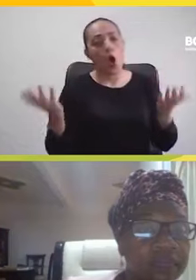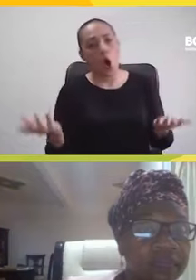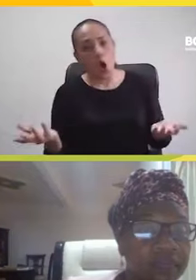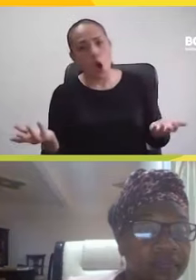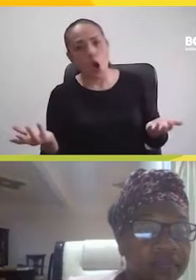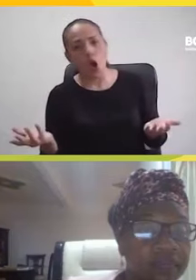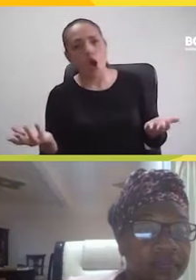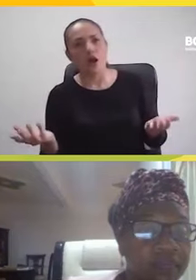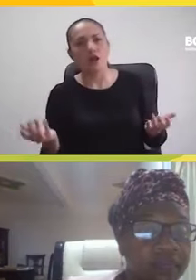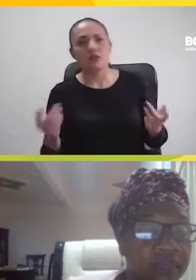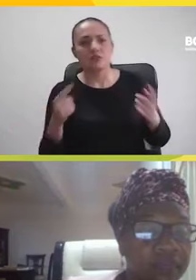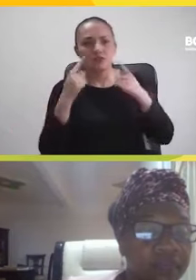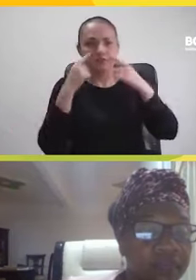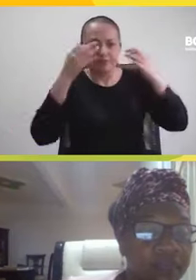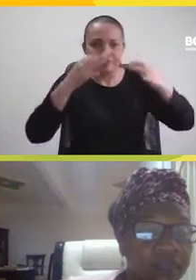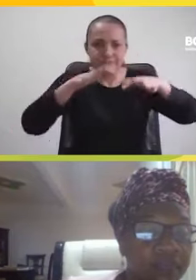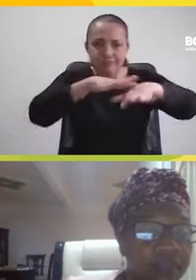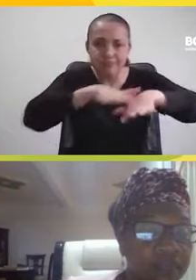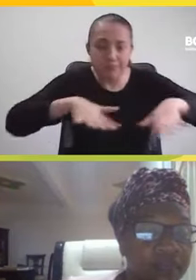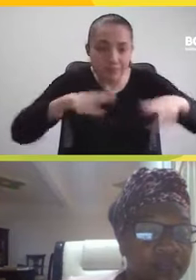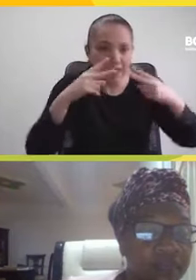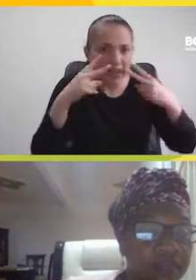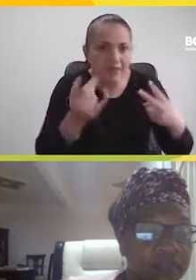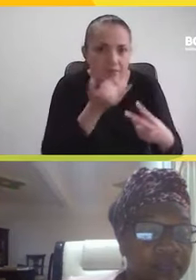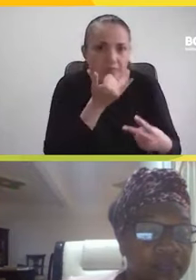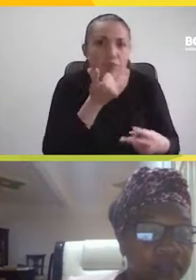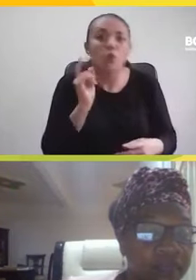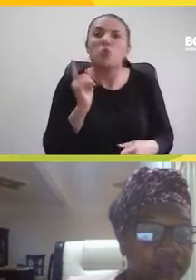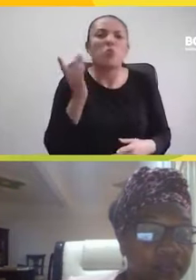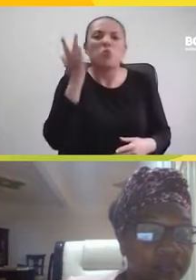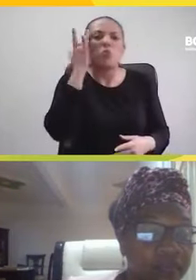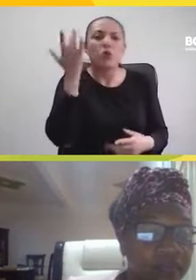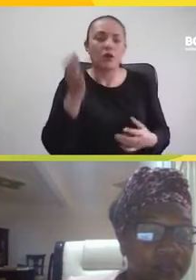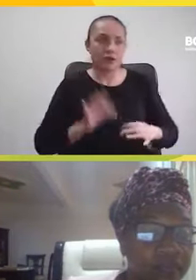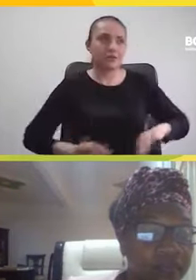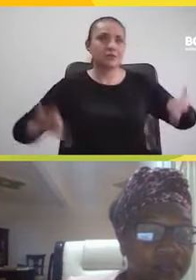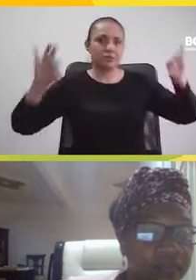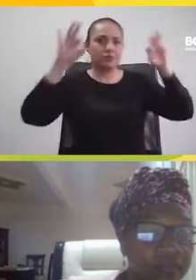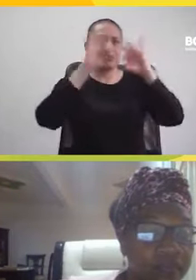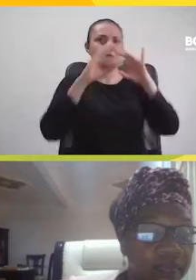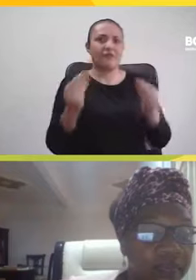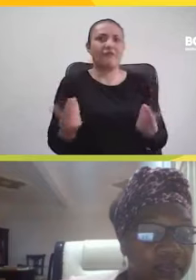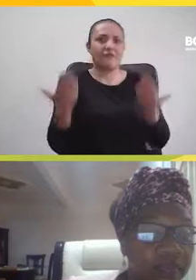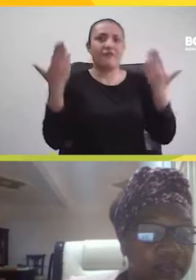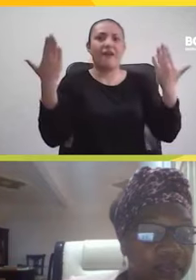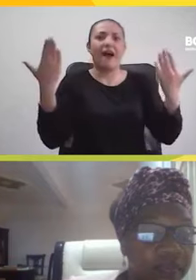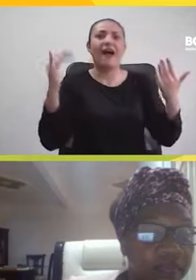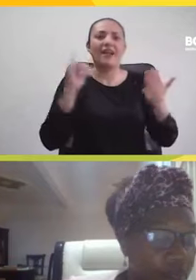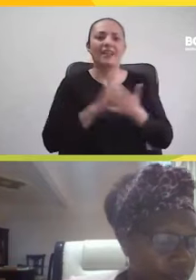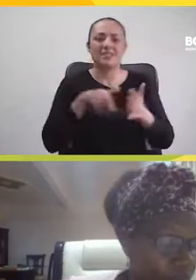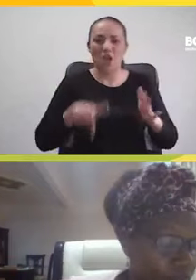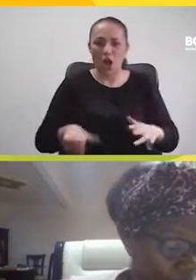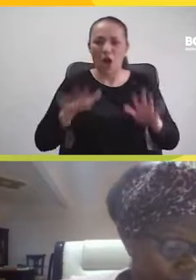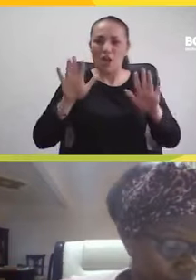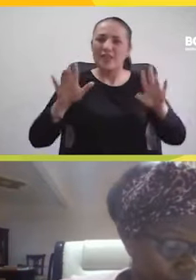la realidad? Porque para nosotros es importante y grandiosísimo hablar en este marco